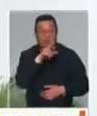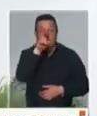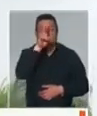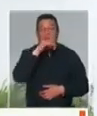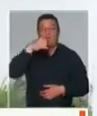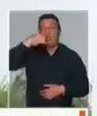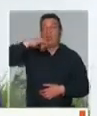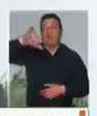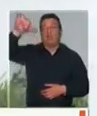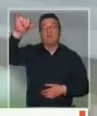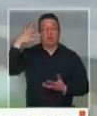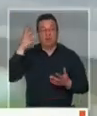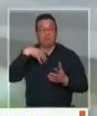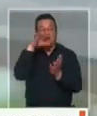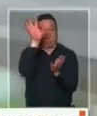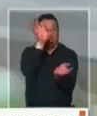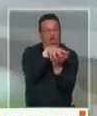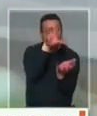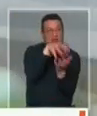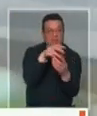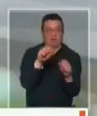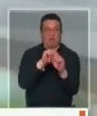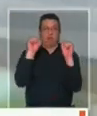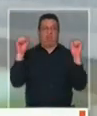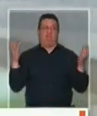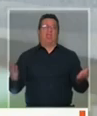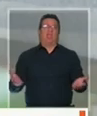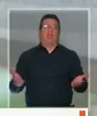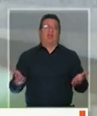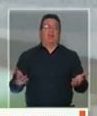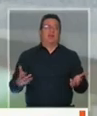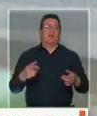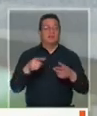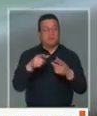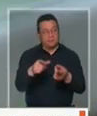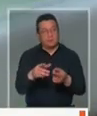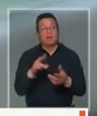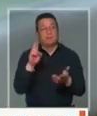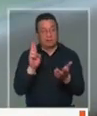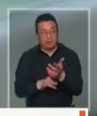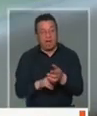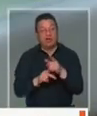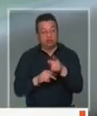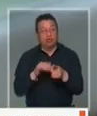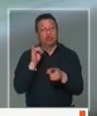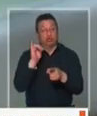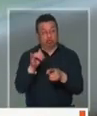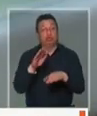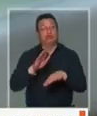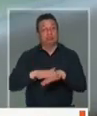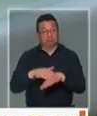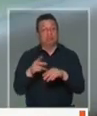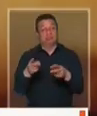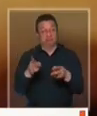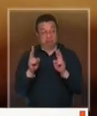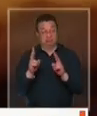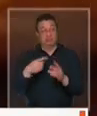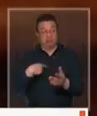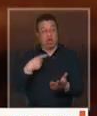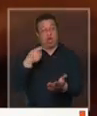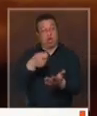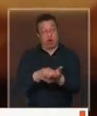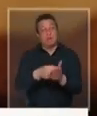un departamento, un cocodrilo. Analogía exagerada aparte, la realidad es que sí está permitido. Adquirirlas